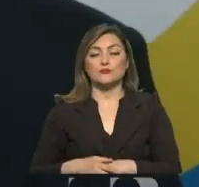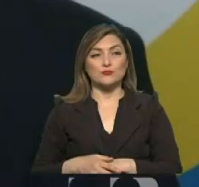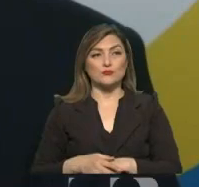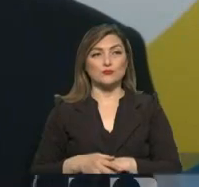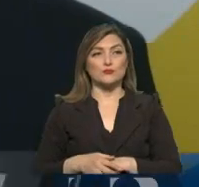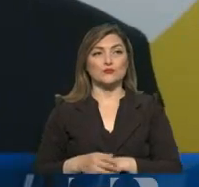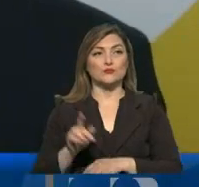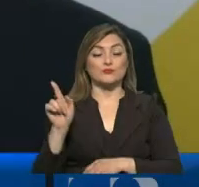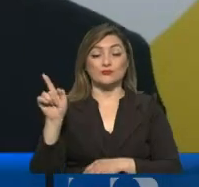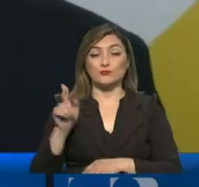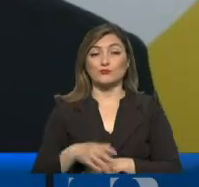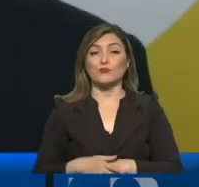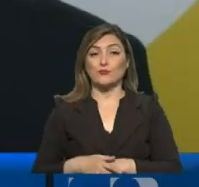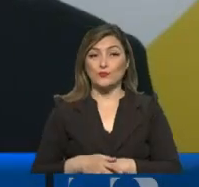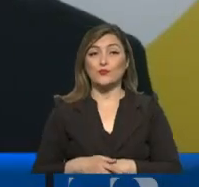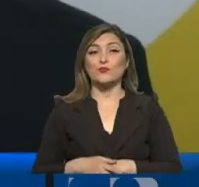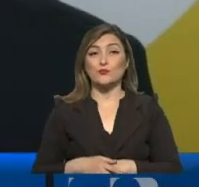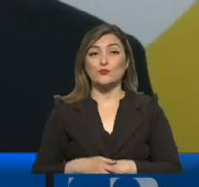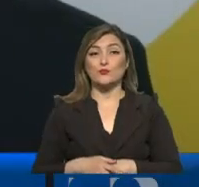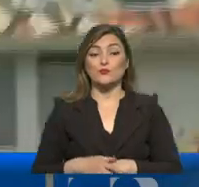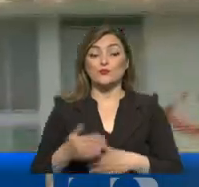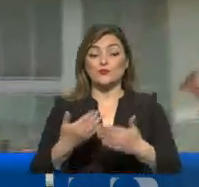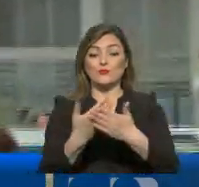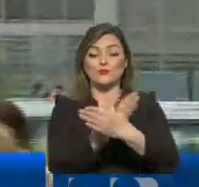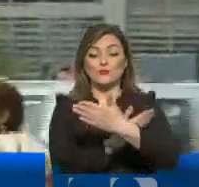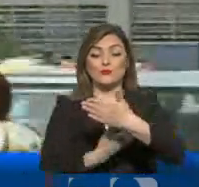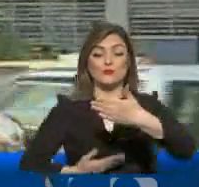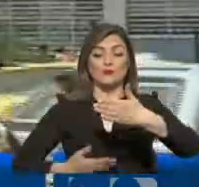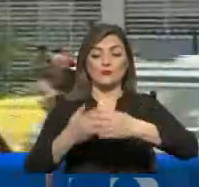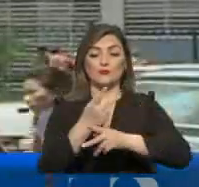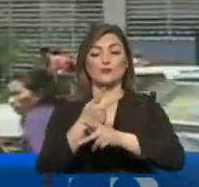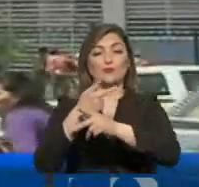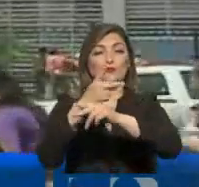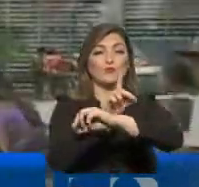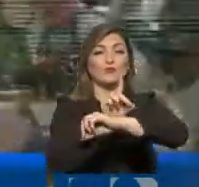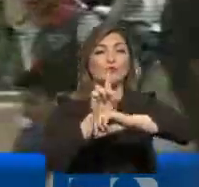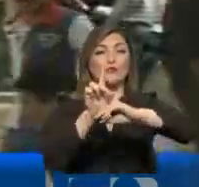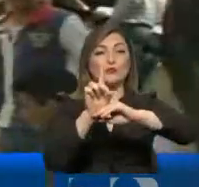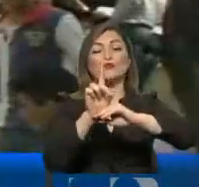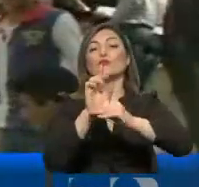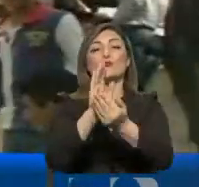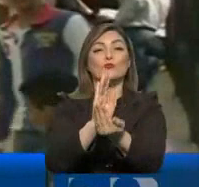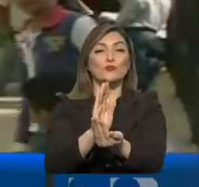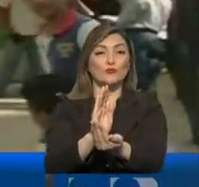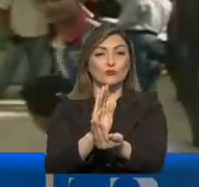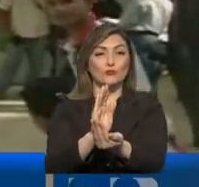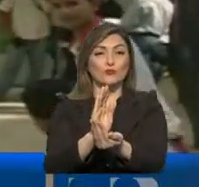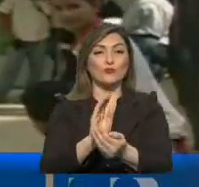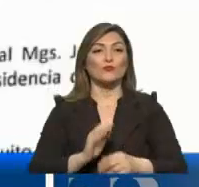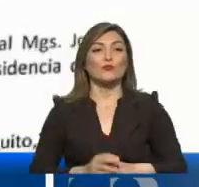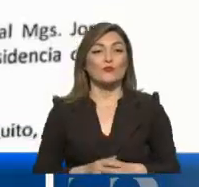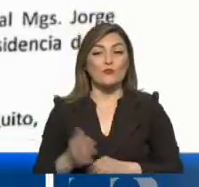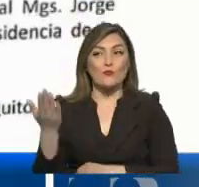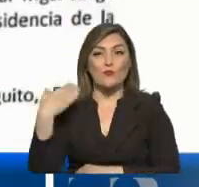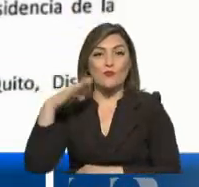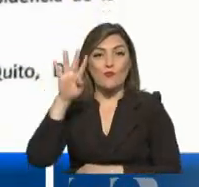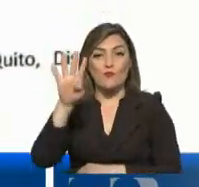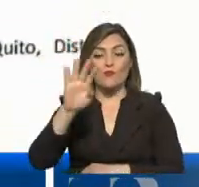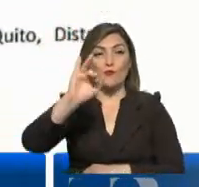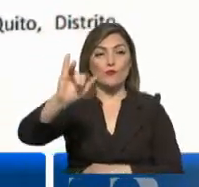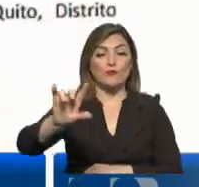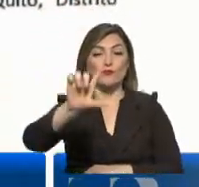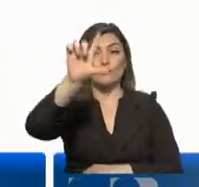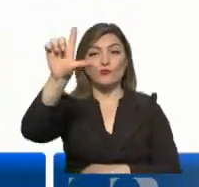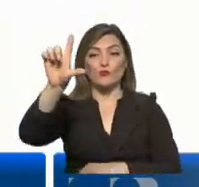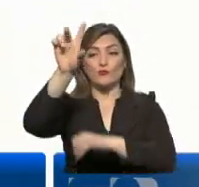Administrativamente. Jorge Enrique Madera Castillo será el presidente del Consejo Directivo del Instituto Ecuatoriano de Seguridad Social. El pasado 4 de junio,